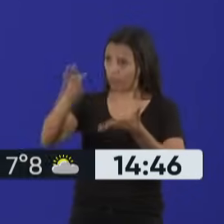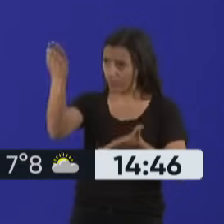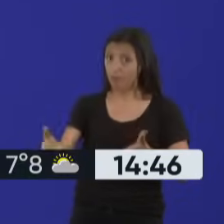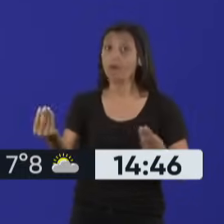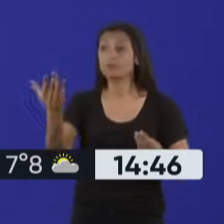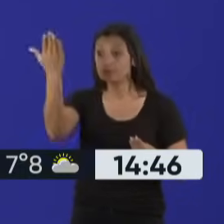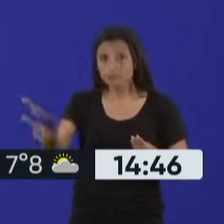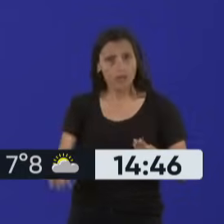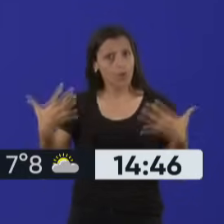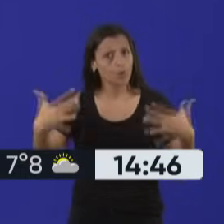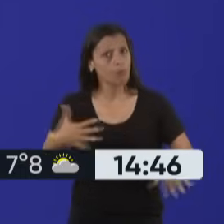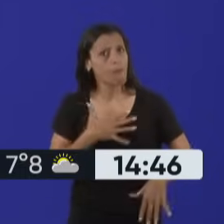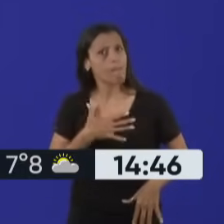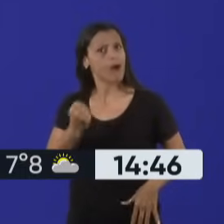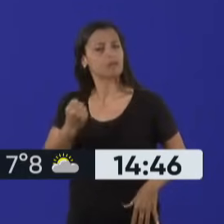una verdadera patriota.